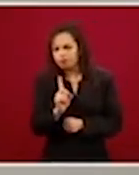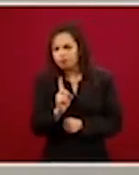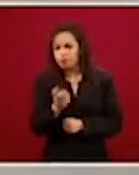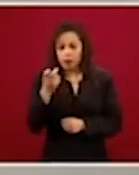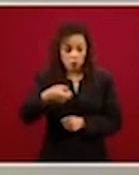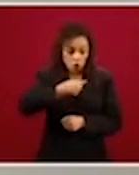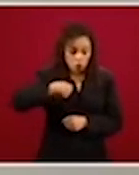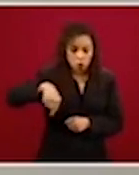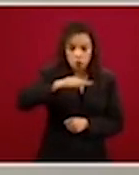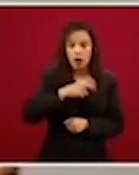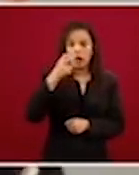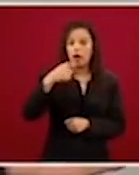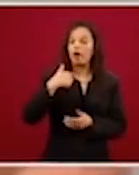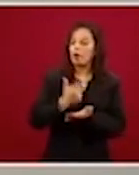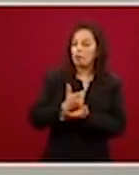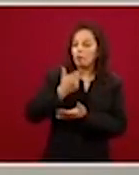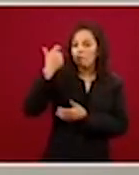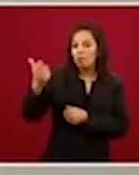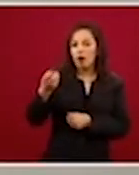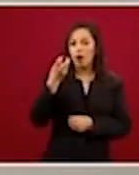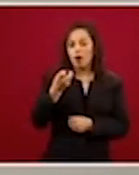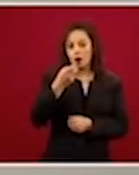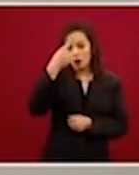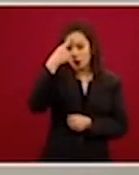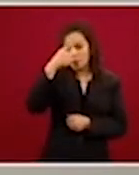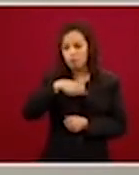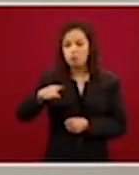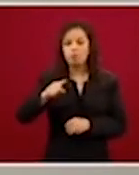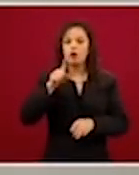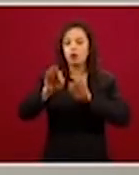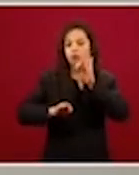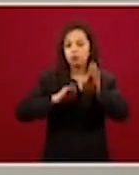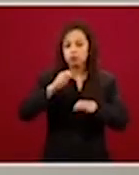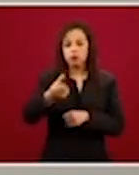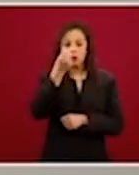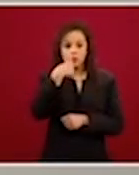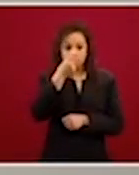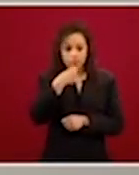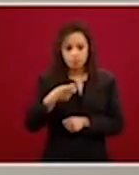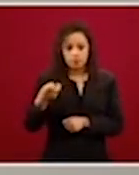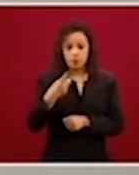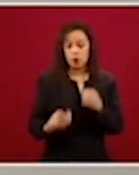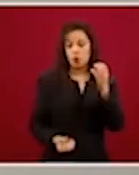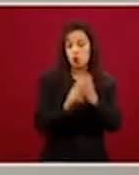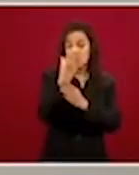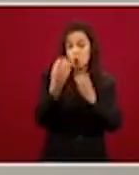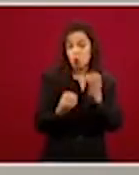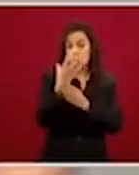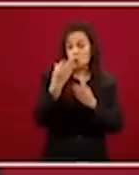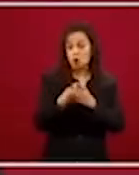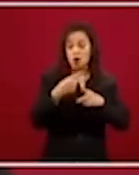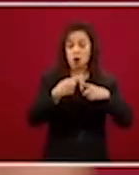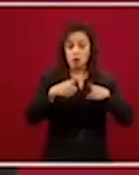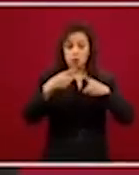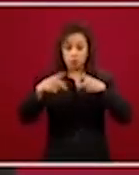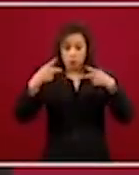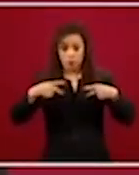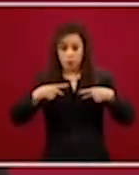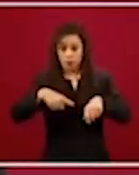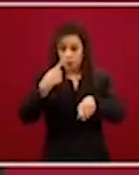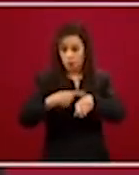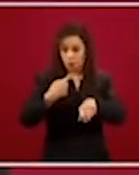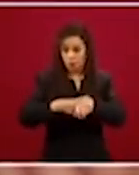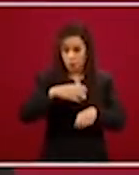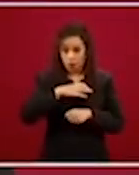seguirán entendiendo ahí respecto a la garantía de atender a los nuevos casos de cáncer de mama o de cualquier otra entidad